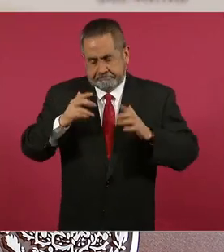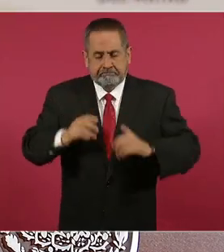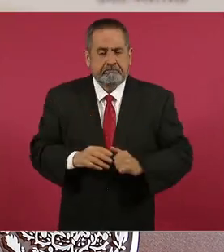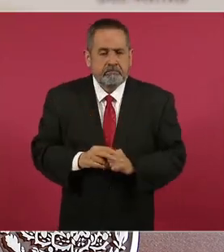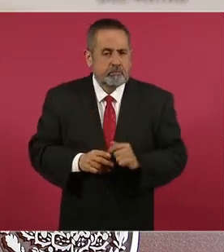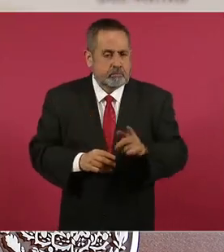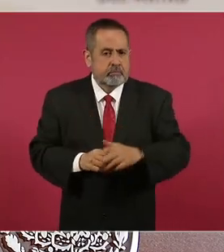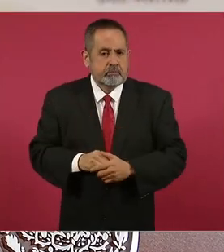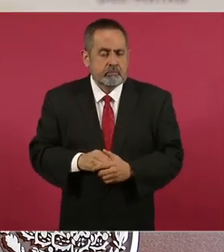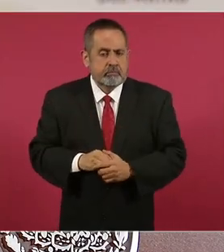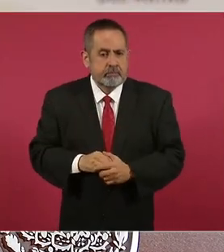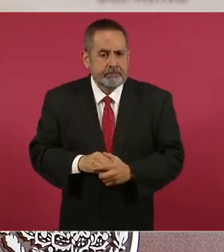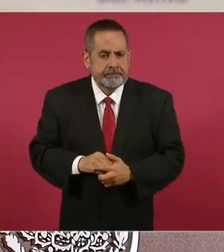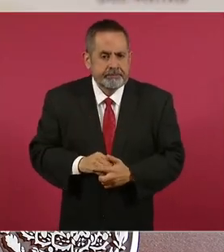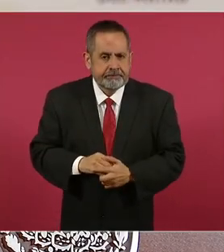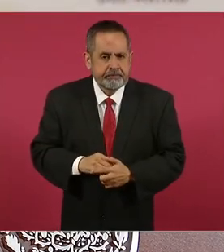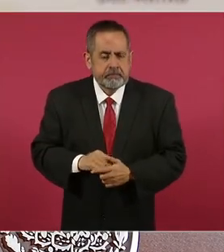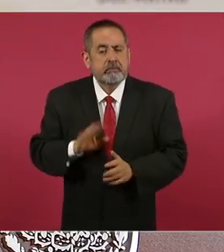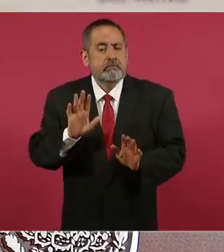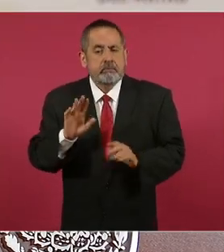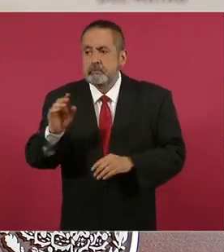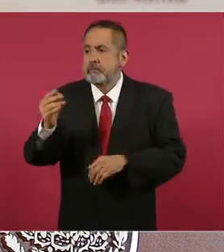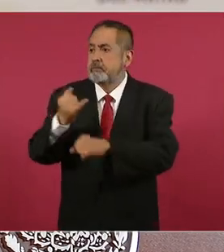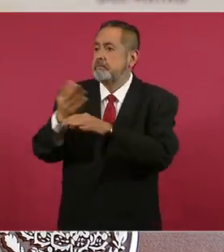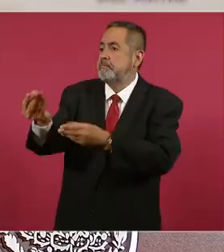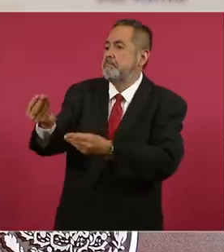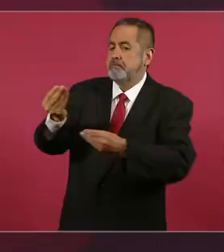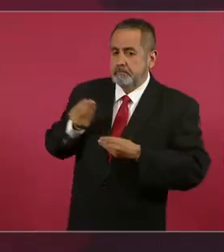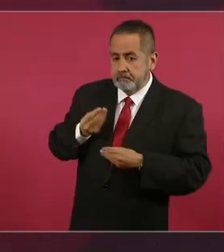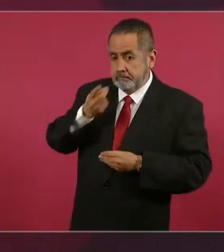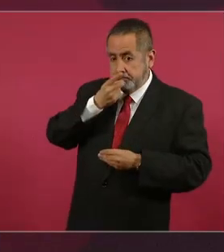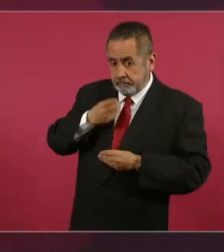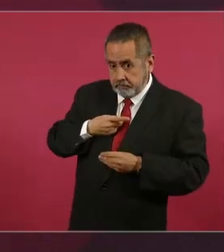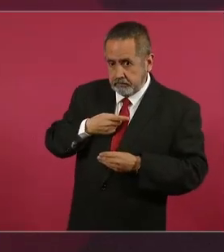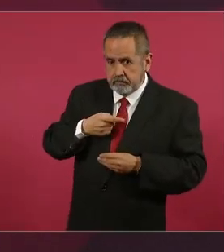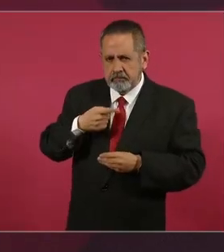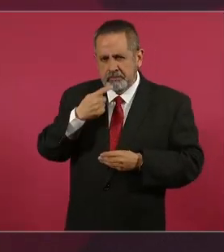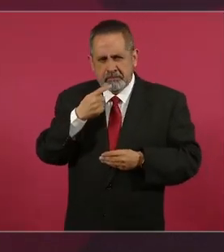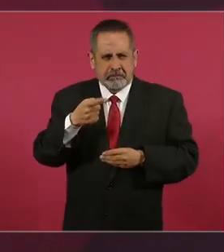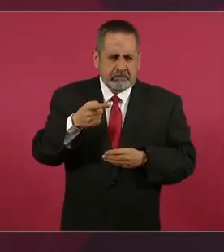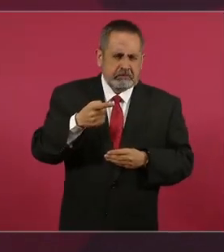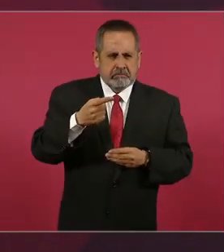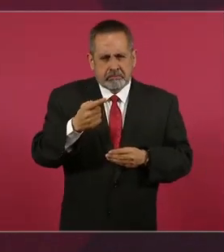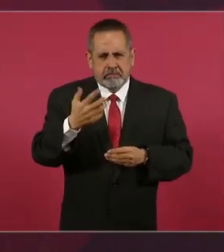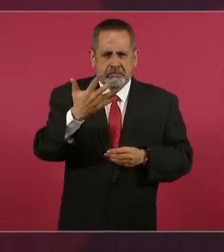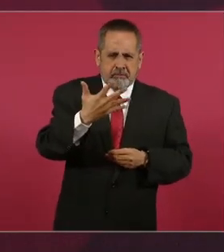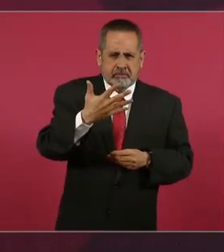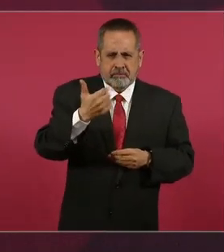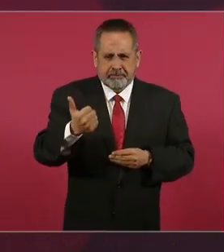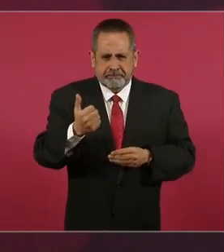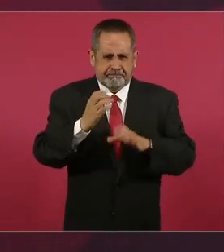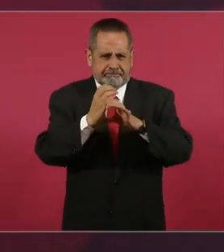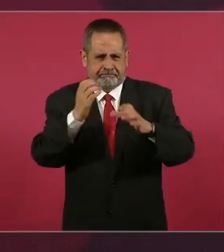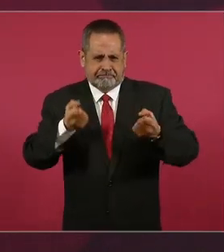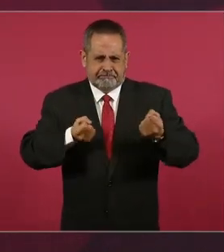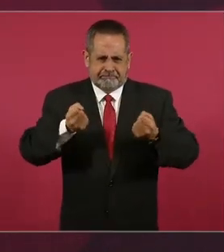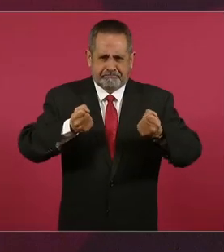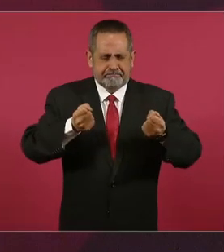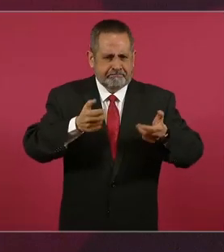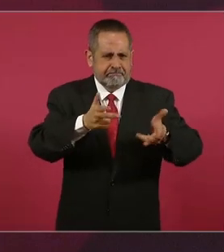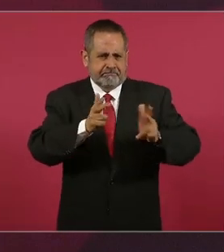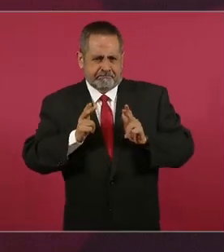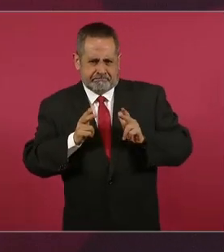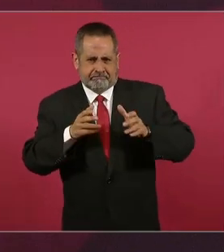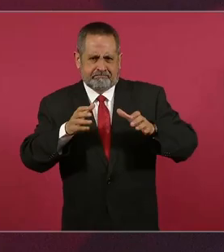Lo que tengo de información es que llegaron 5 o 6 camionetas, sí,